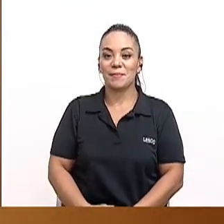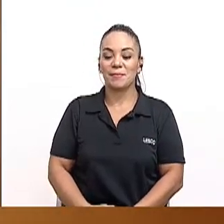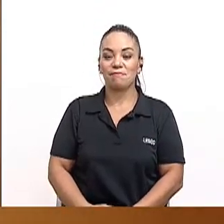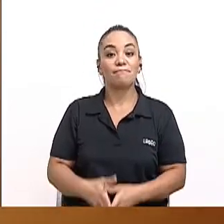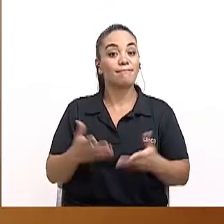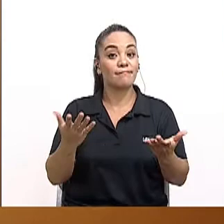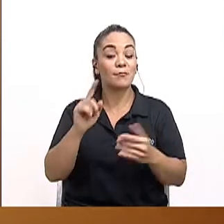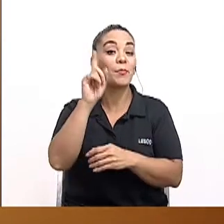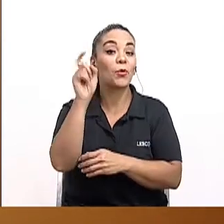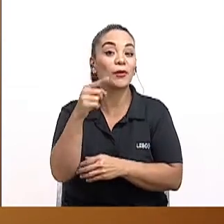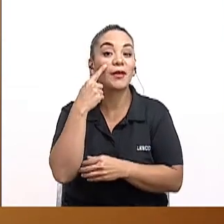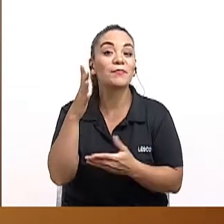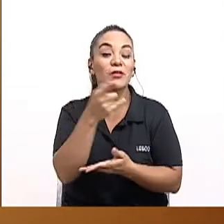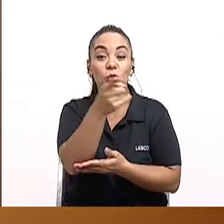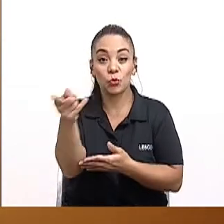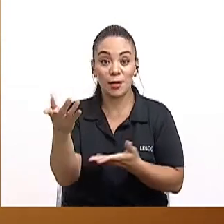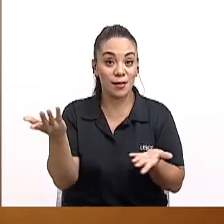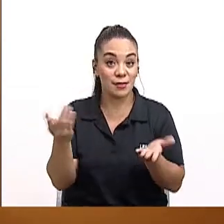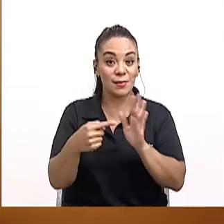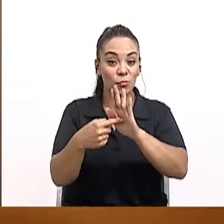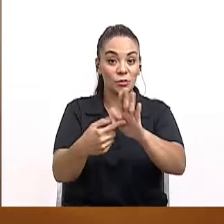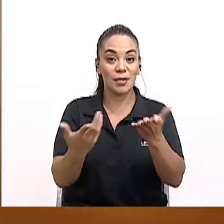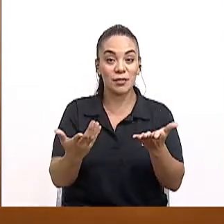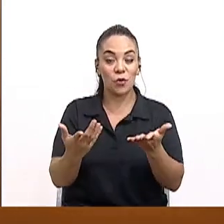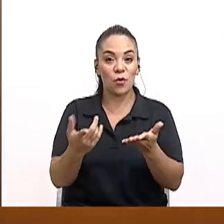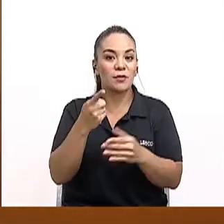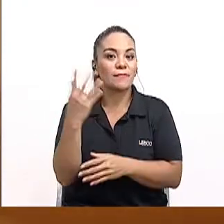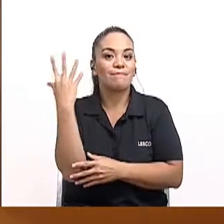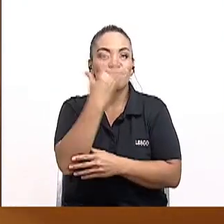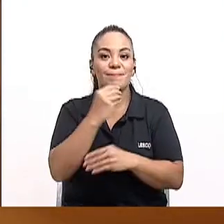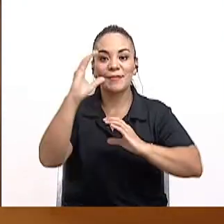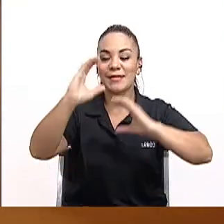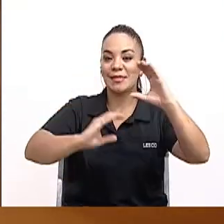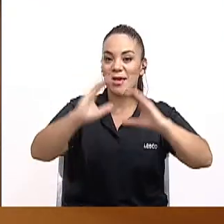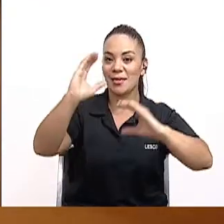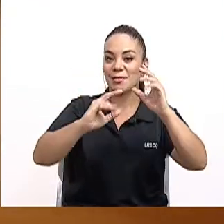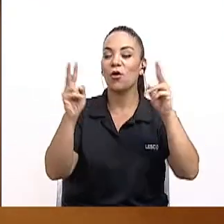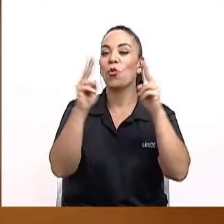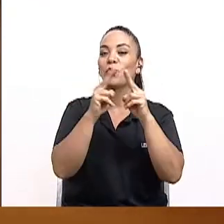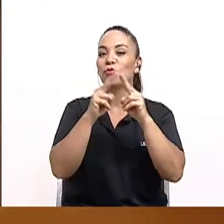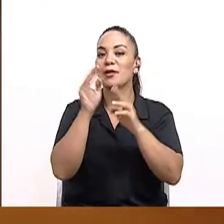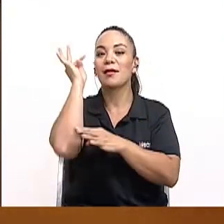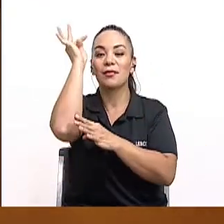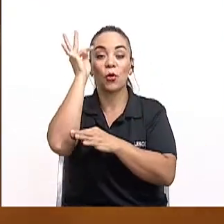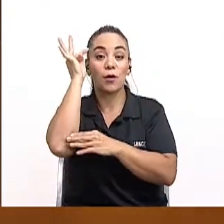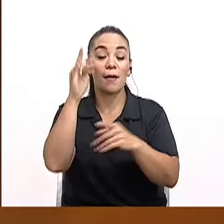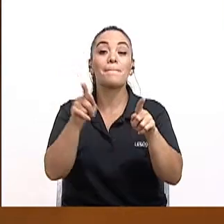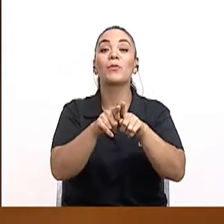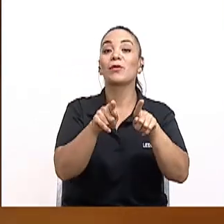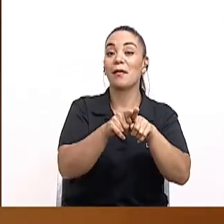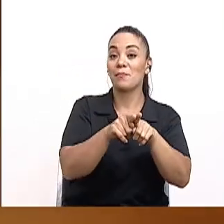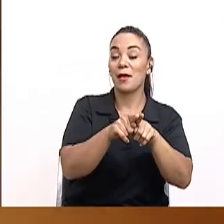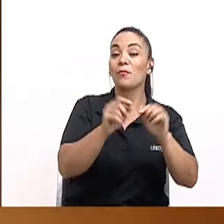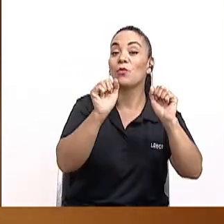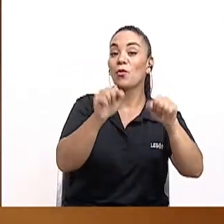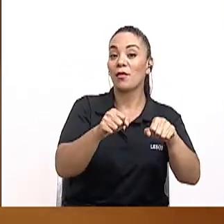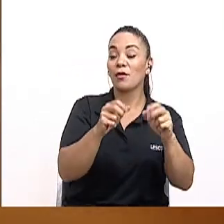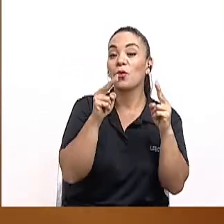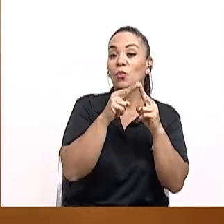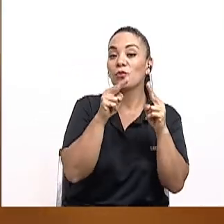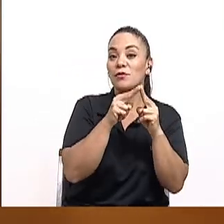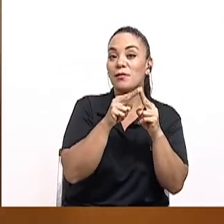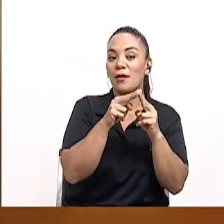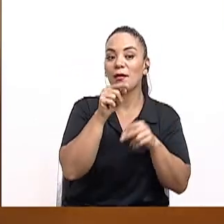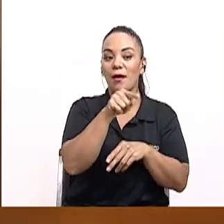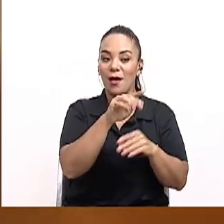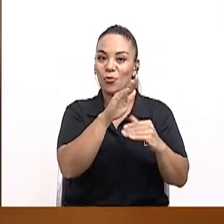¿Qué les pareció esta demostración? Esto es lo fascinante de la ciencia, conocer la teoría, pero también poder conocer ese equipo